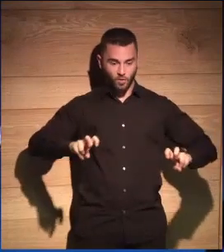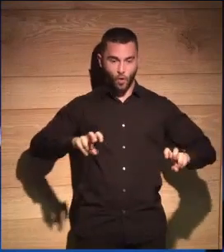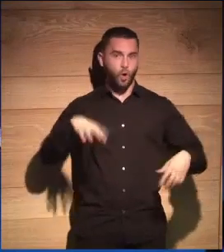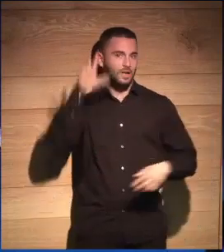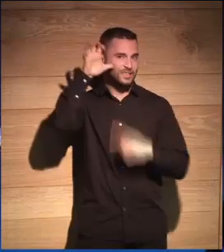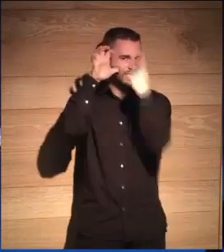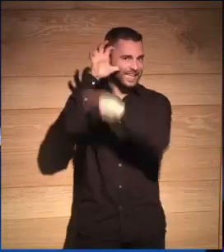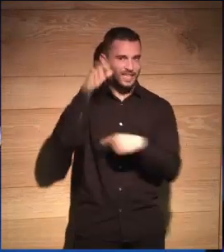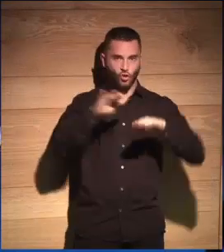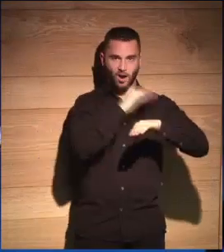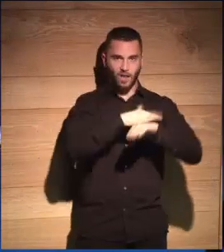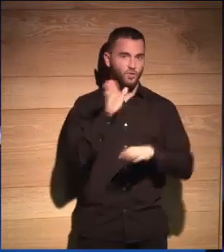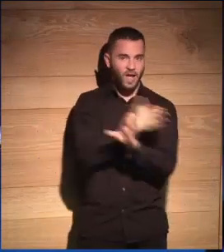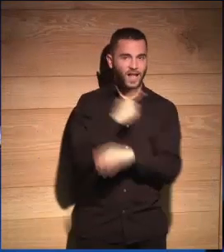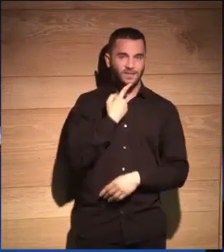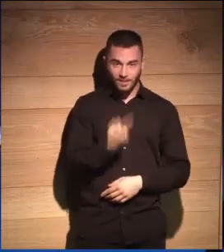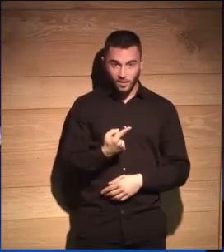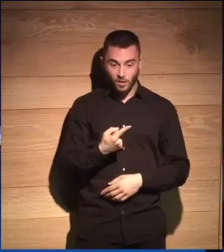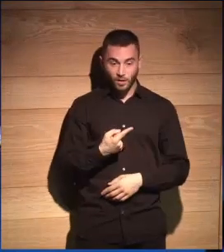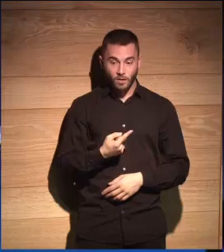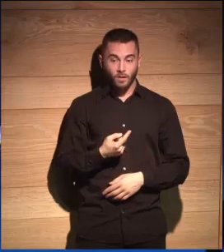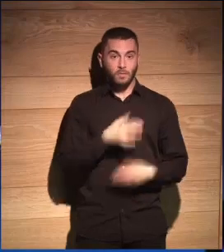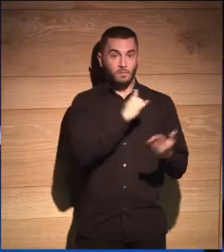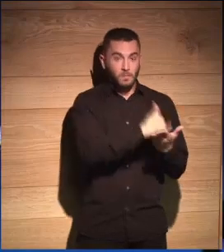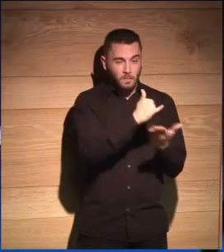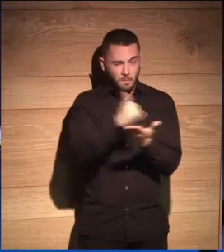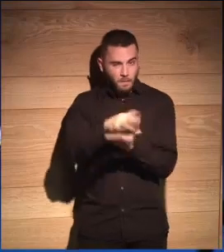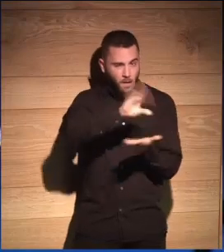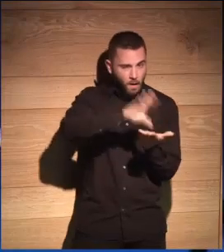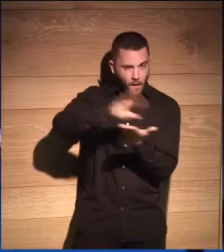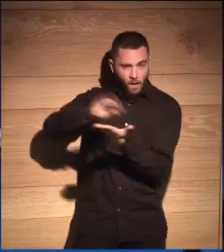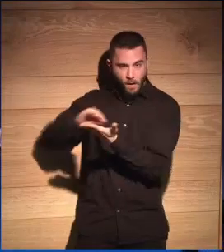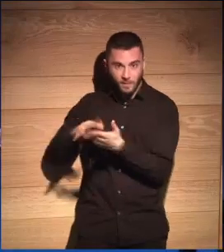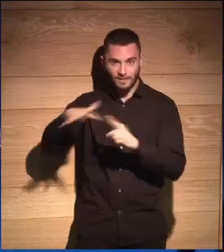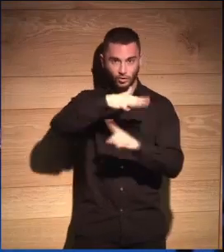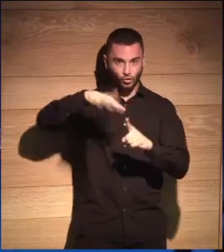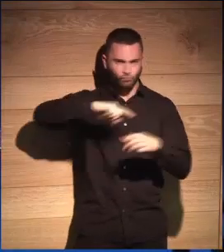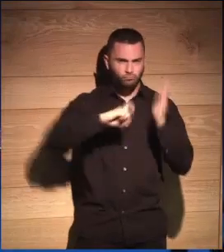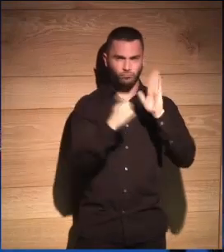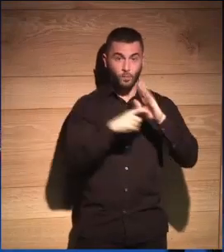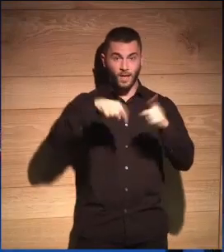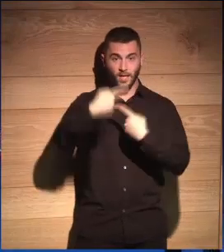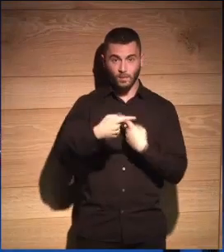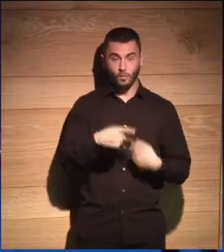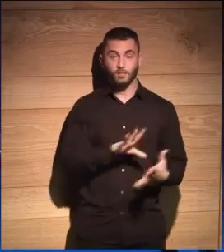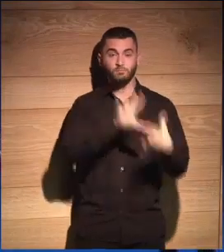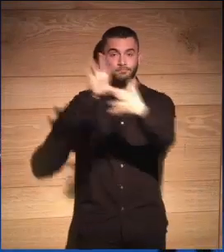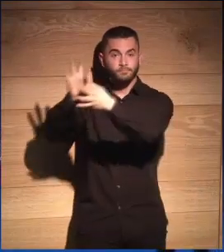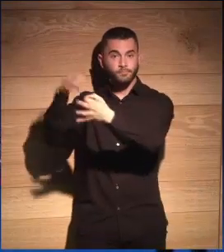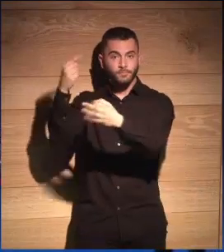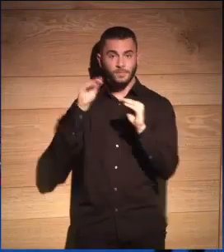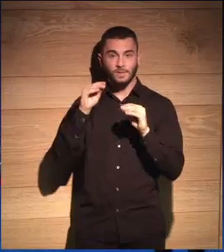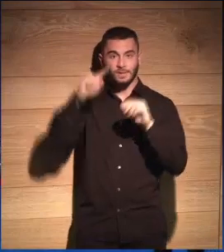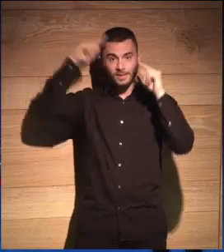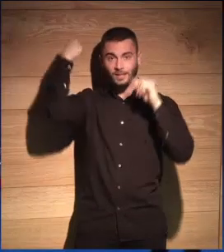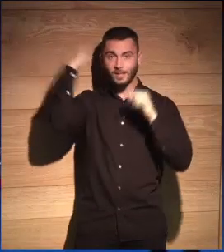hablaba, vamos recogiendo pistas de todo nuestro entorno y luego las tiene que asociar Blacksad en su cabeza, ¿no? Y hay